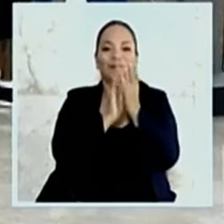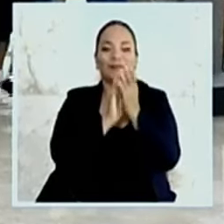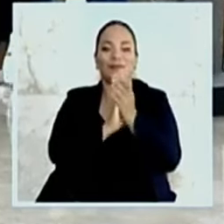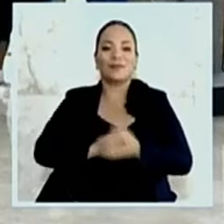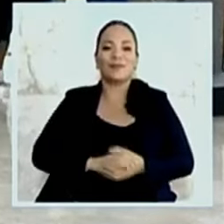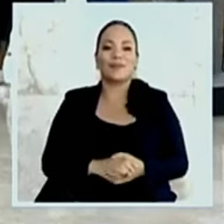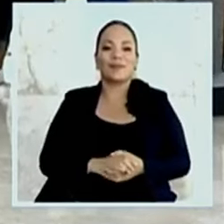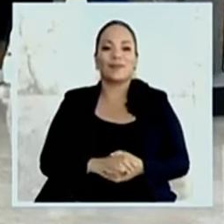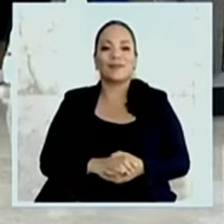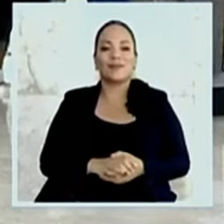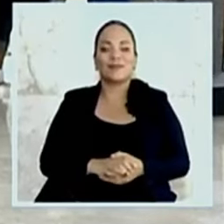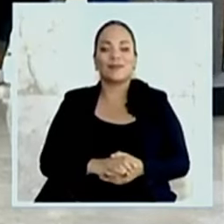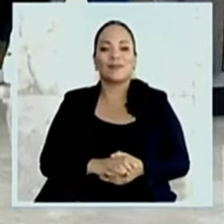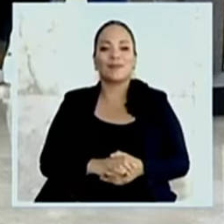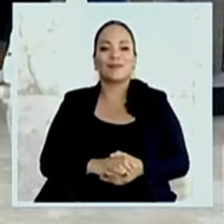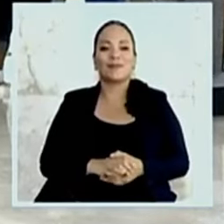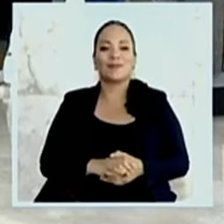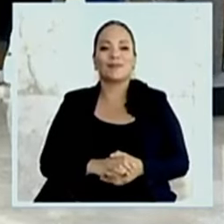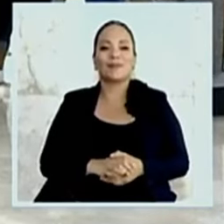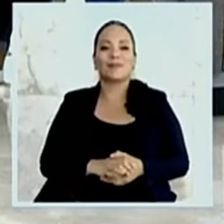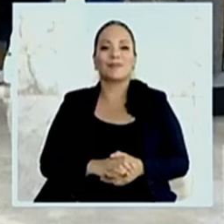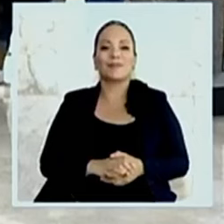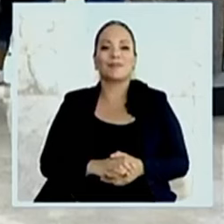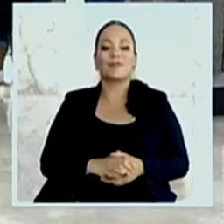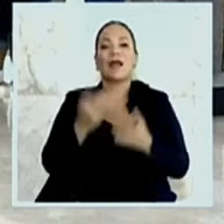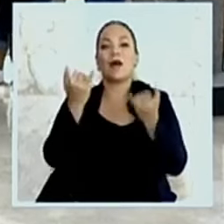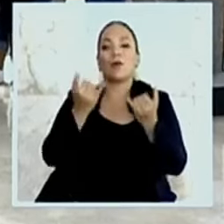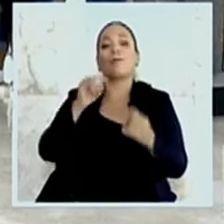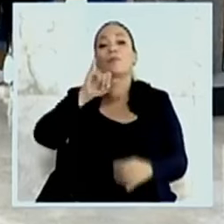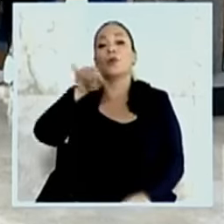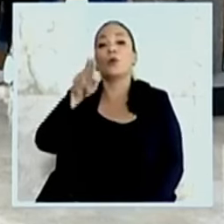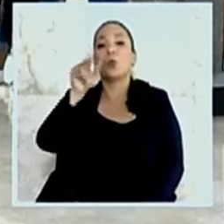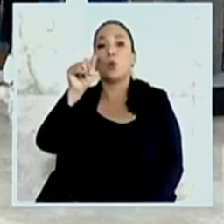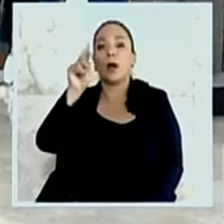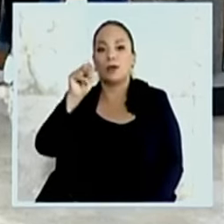Muchísimas gracias. Y gracias a todos. Y que lo cuiden en el mar, ¿verdad? Gracias.